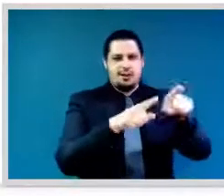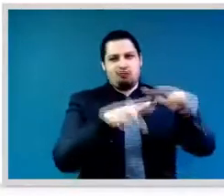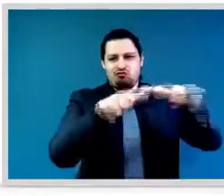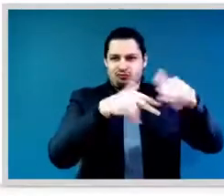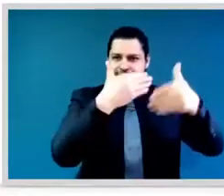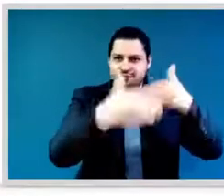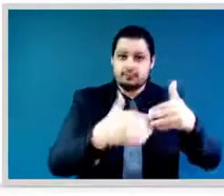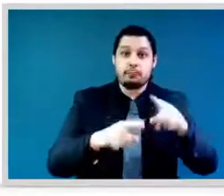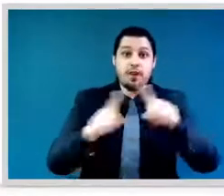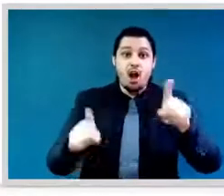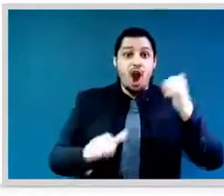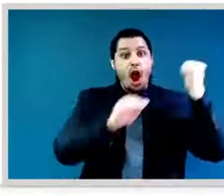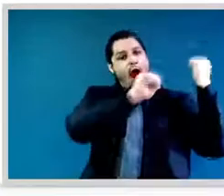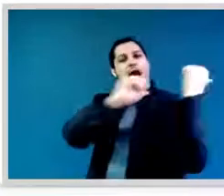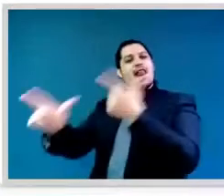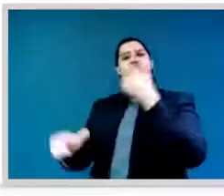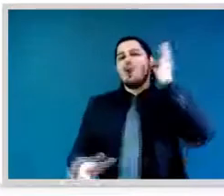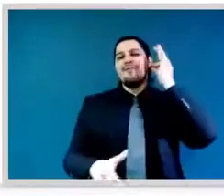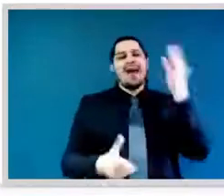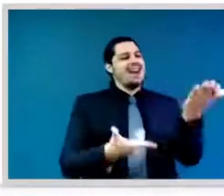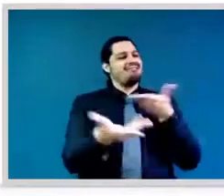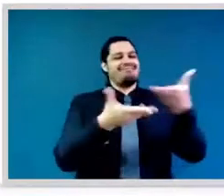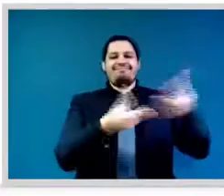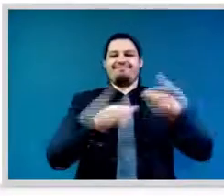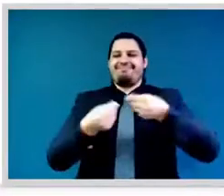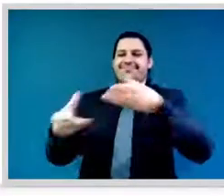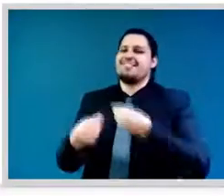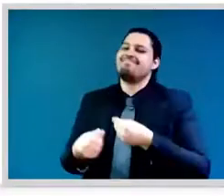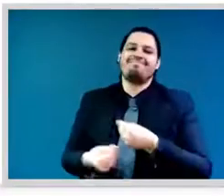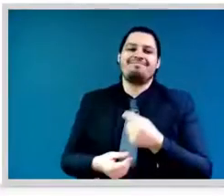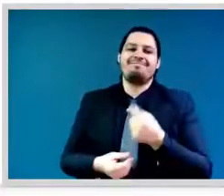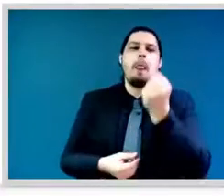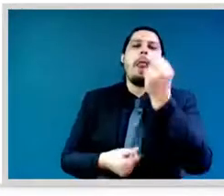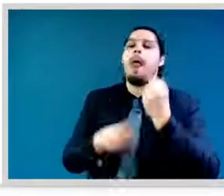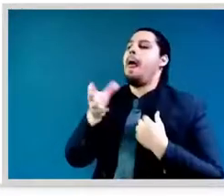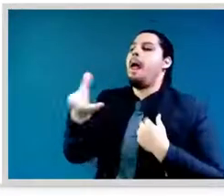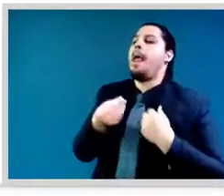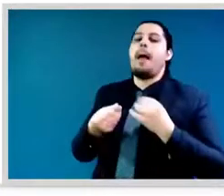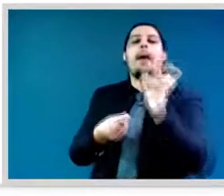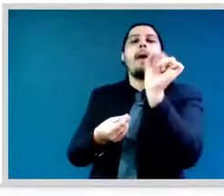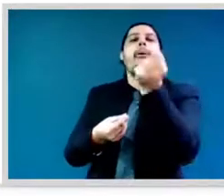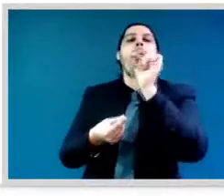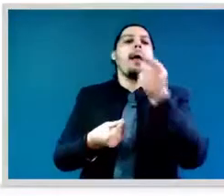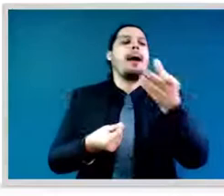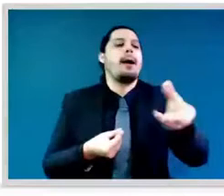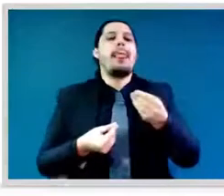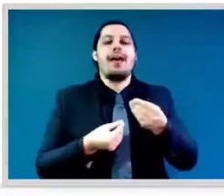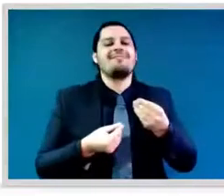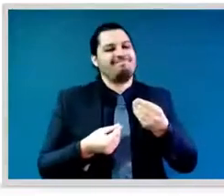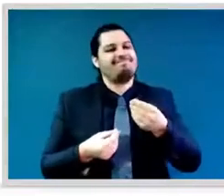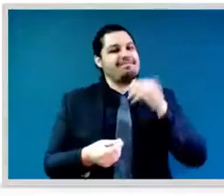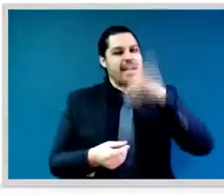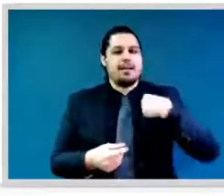podemos masificar esos beneficios para las mujeres? Tiene que pasar por política